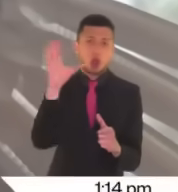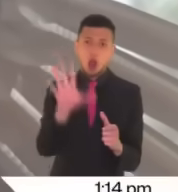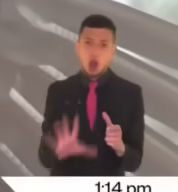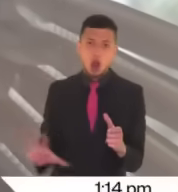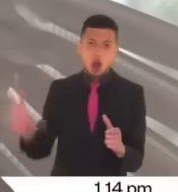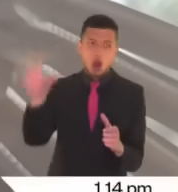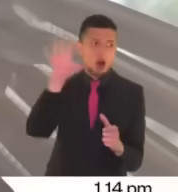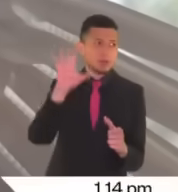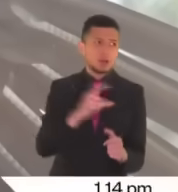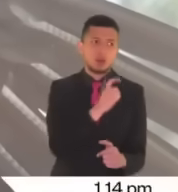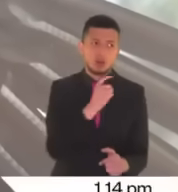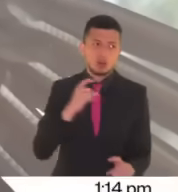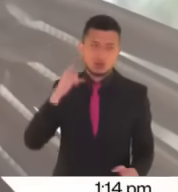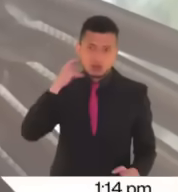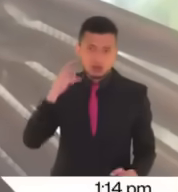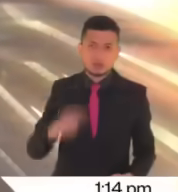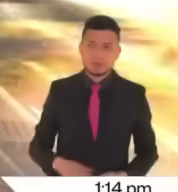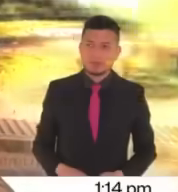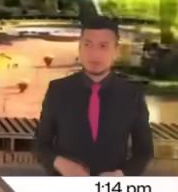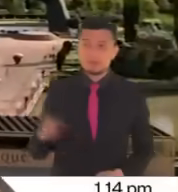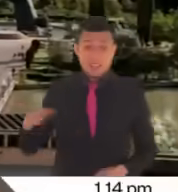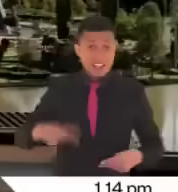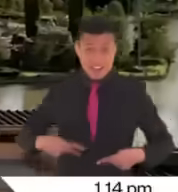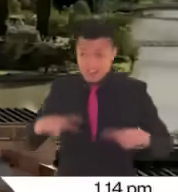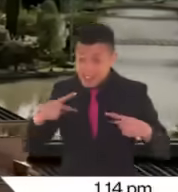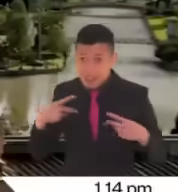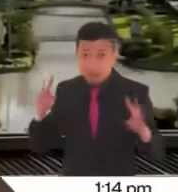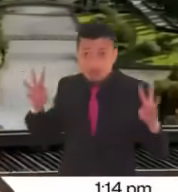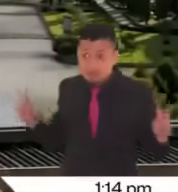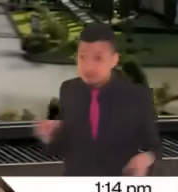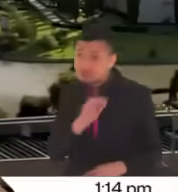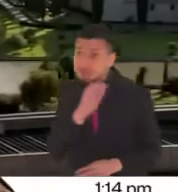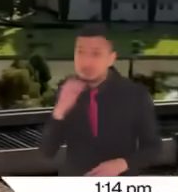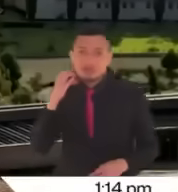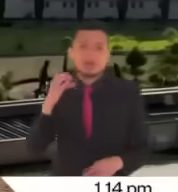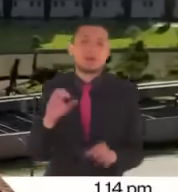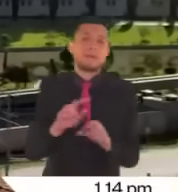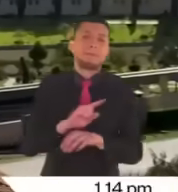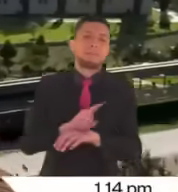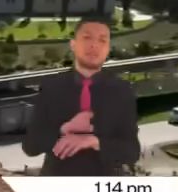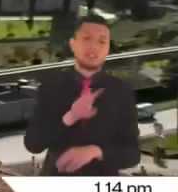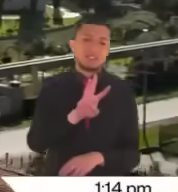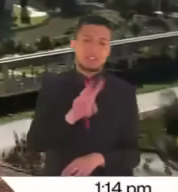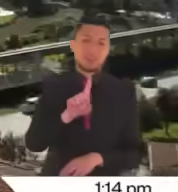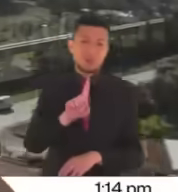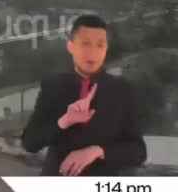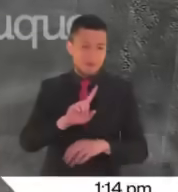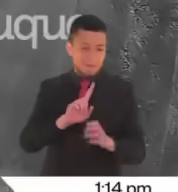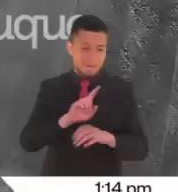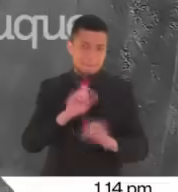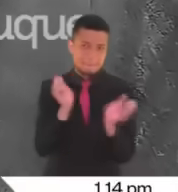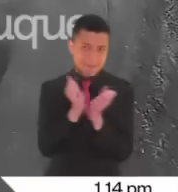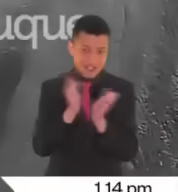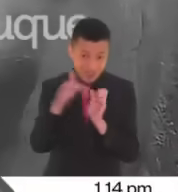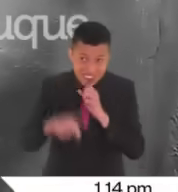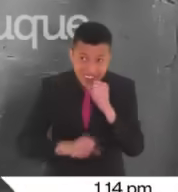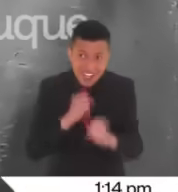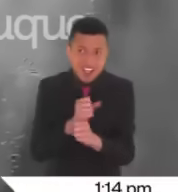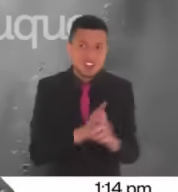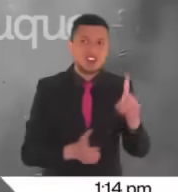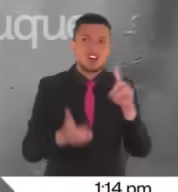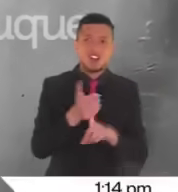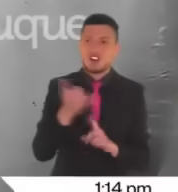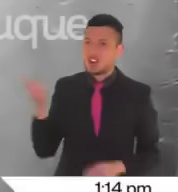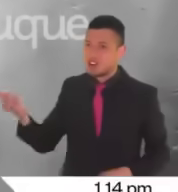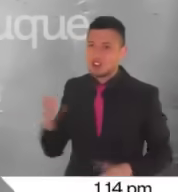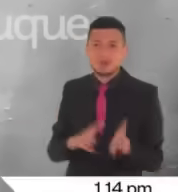Luego de una pérdida en 2023, la vida empezó a abrirse paso en los primeros minutos del 31 de mayo de este año. Las cámaras de la Reserva